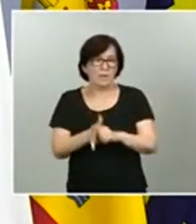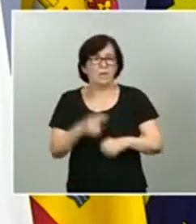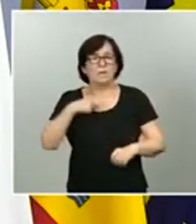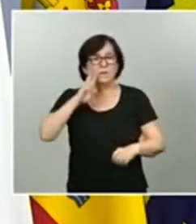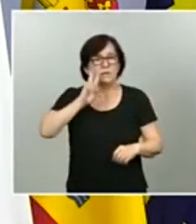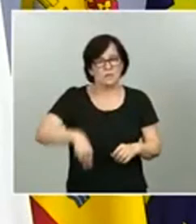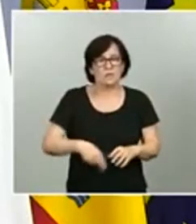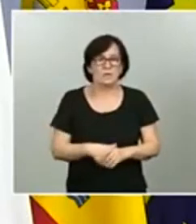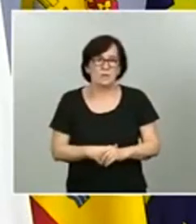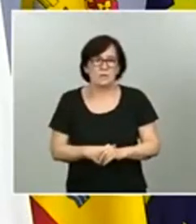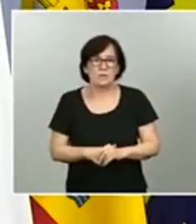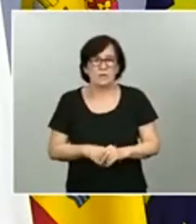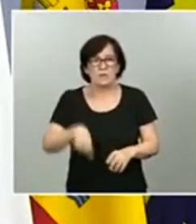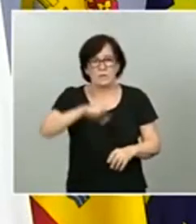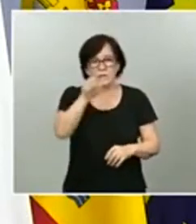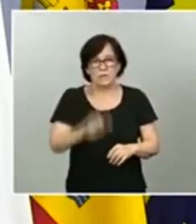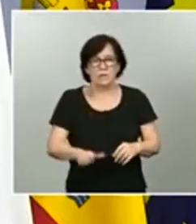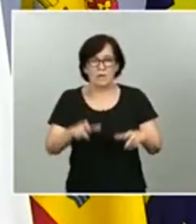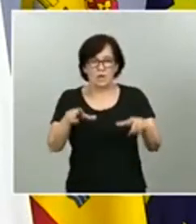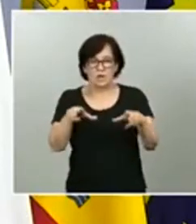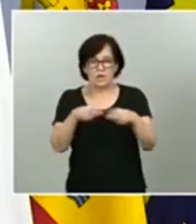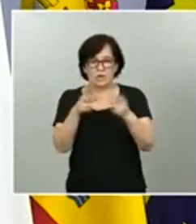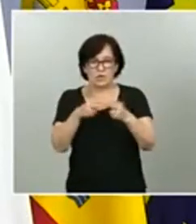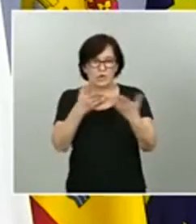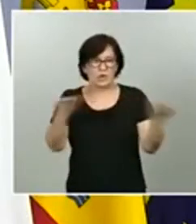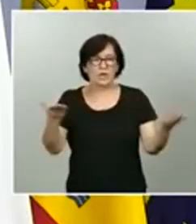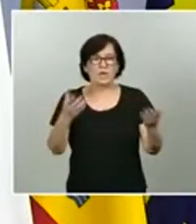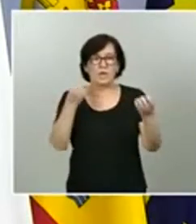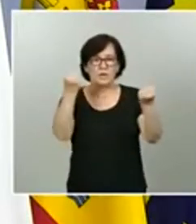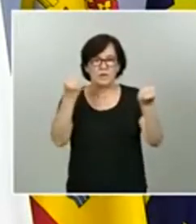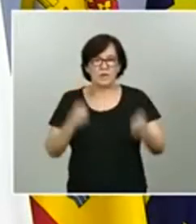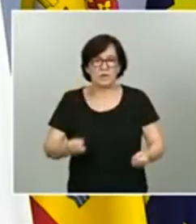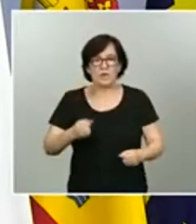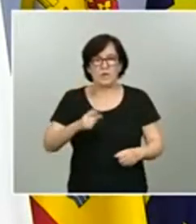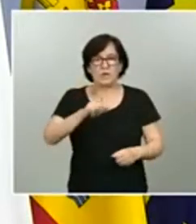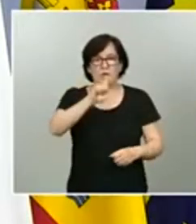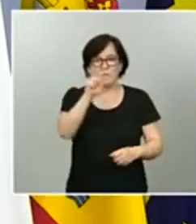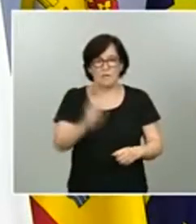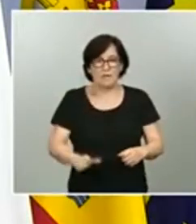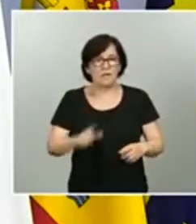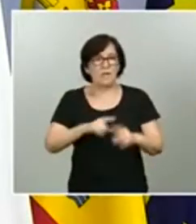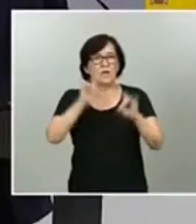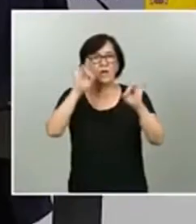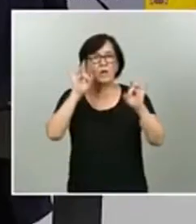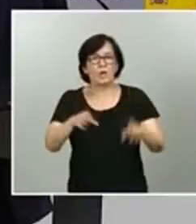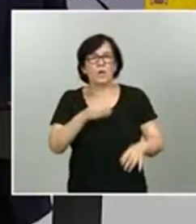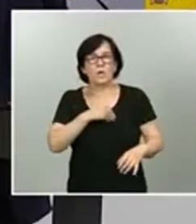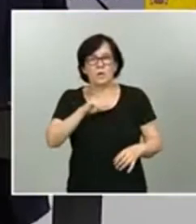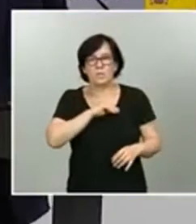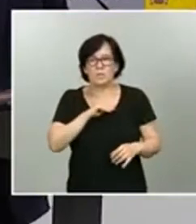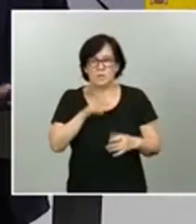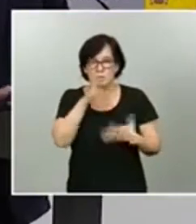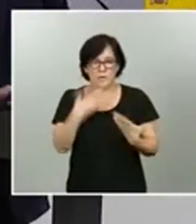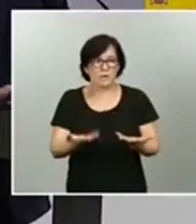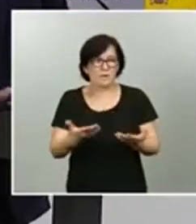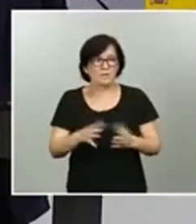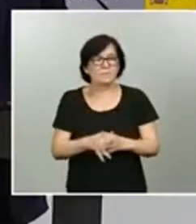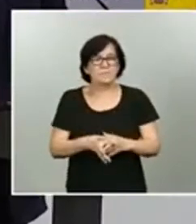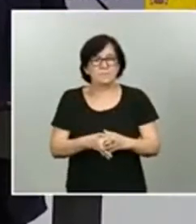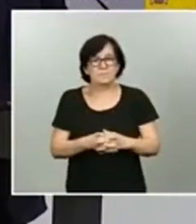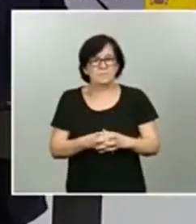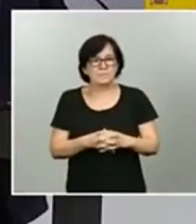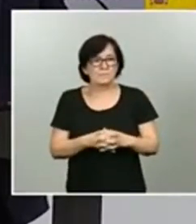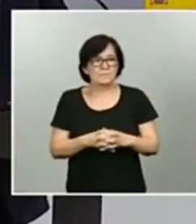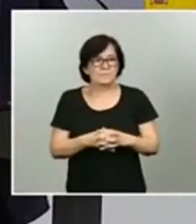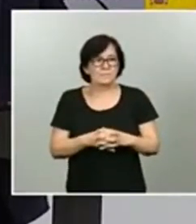en Italia, en la sociedad italiana, en las instituciones italianas, lo mismo que he reconocido en las instituciones españolas y en la sociedad española: espíritu